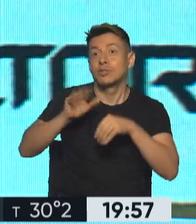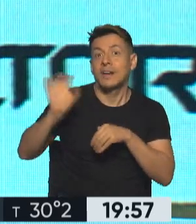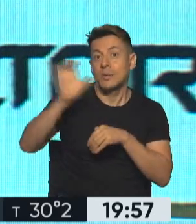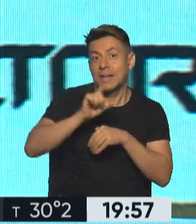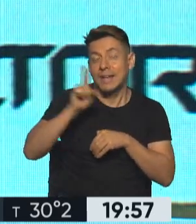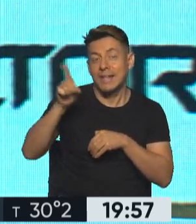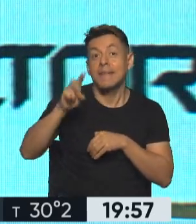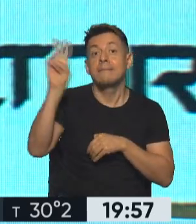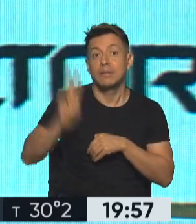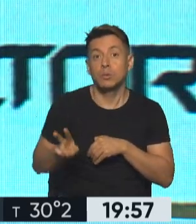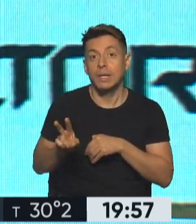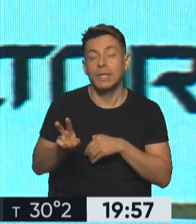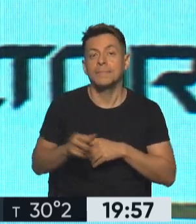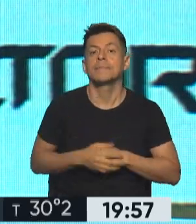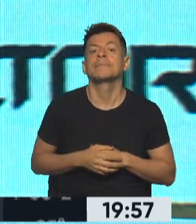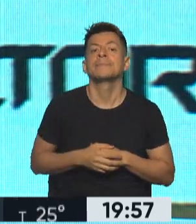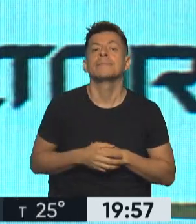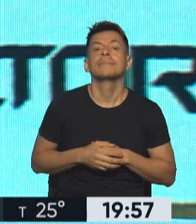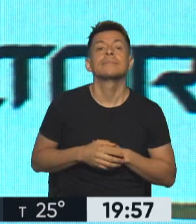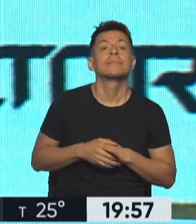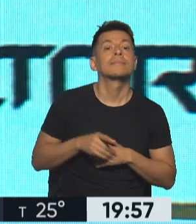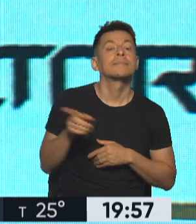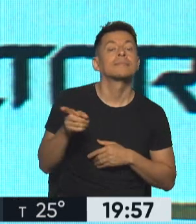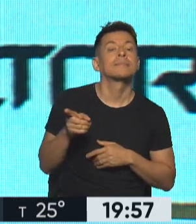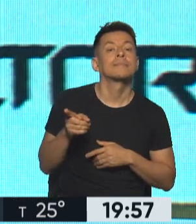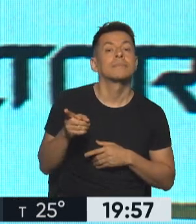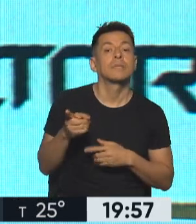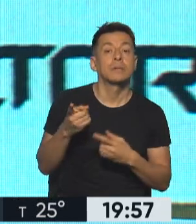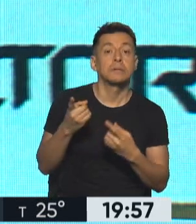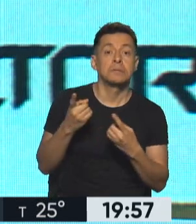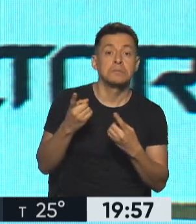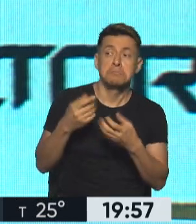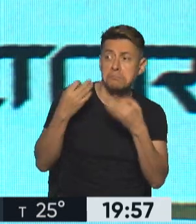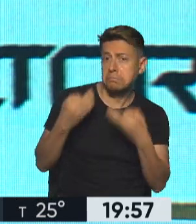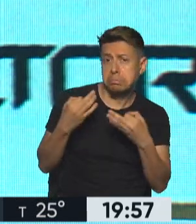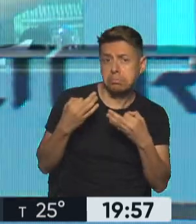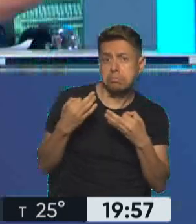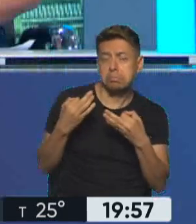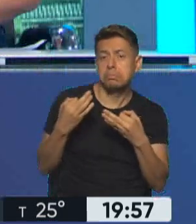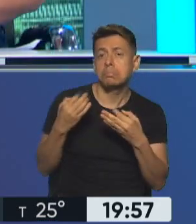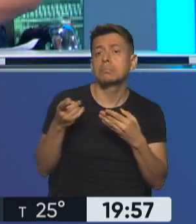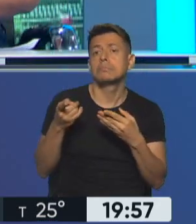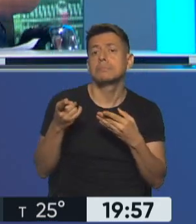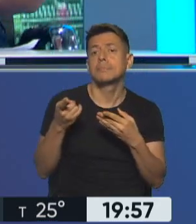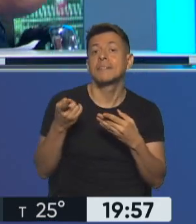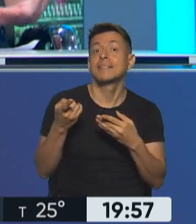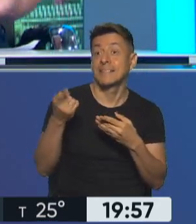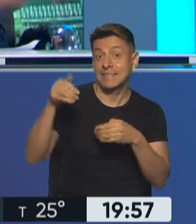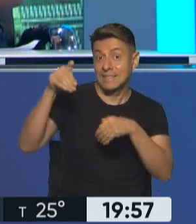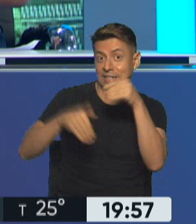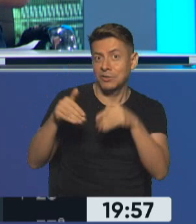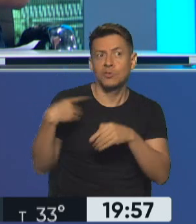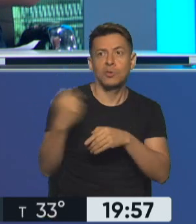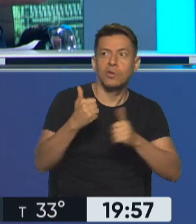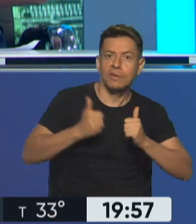en Venezuela. Y una supervisión que ha sido exitosa, Yelena. Sí, así es, Ariel. Una elección muy esperada porque,